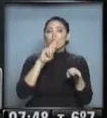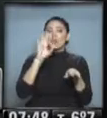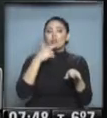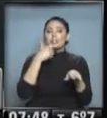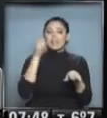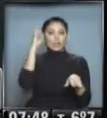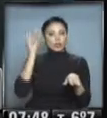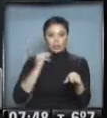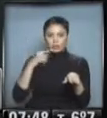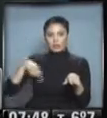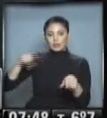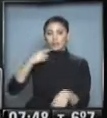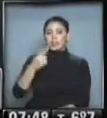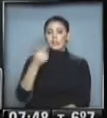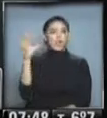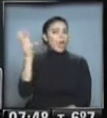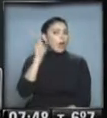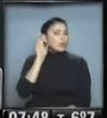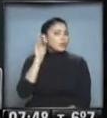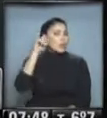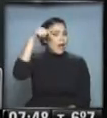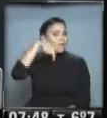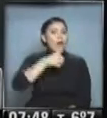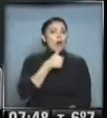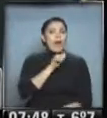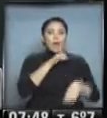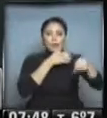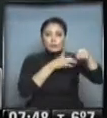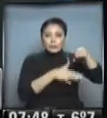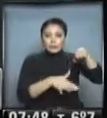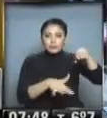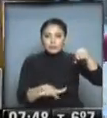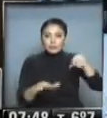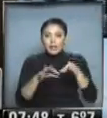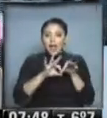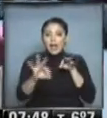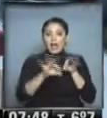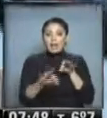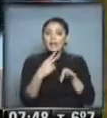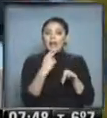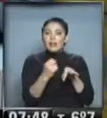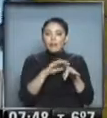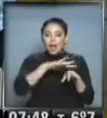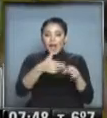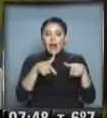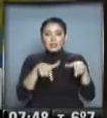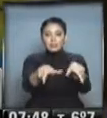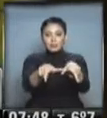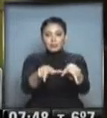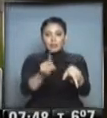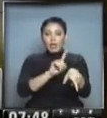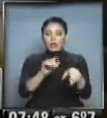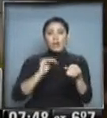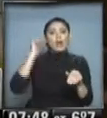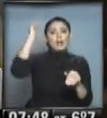los metros delegados se escucha como por debajo corre agua y el tendido eléctrico está hecho sobre las vías y no en forma